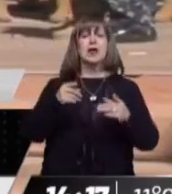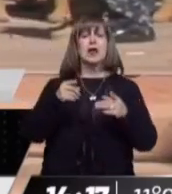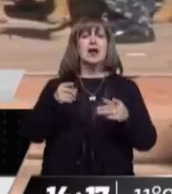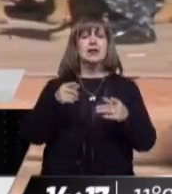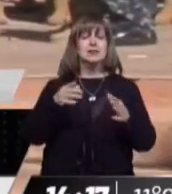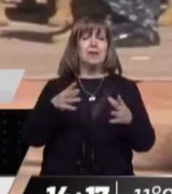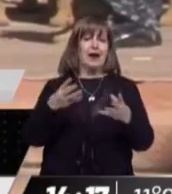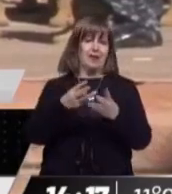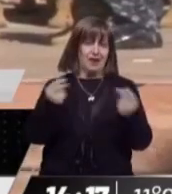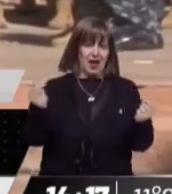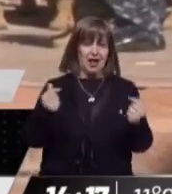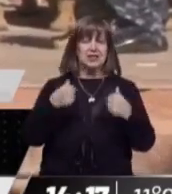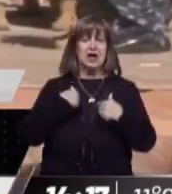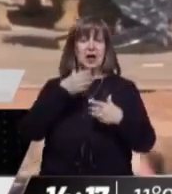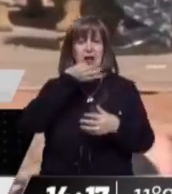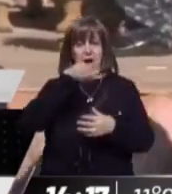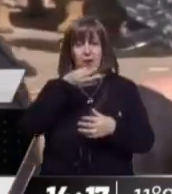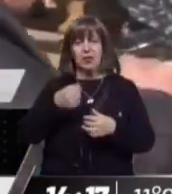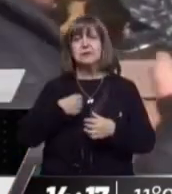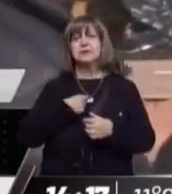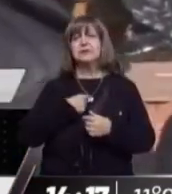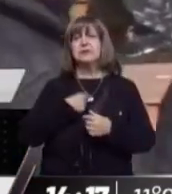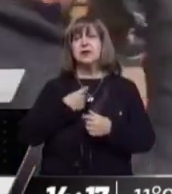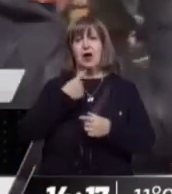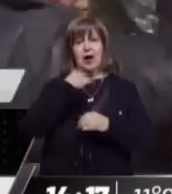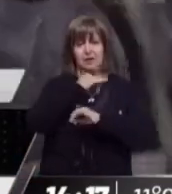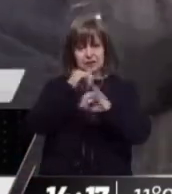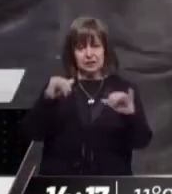para concluir, quiero decirles,